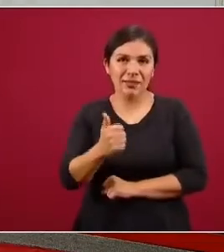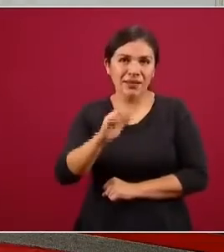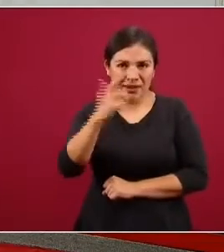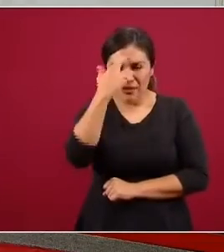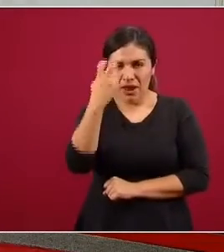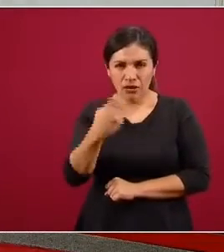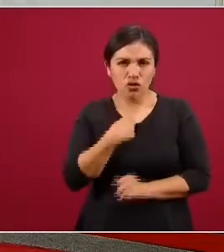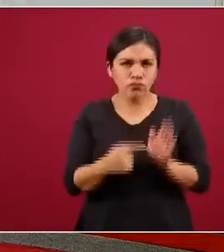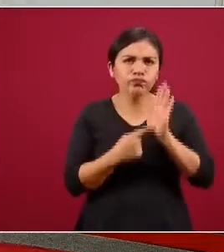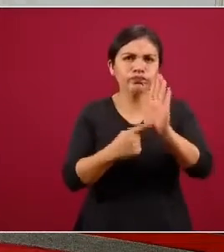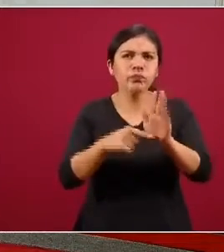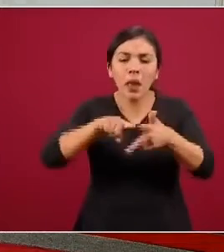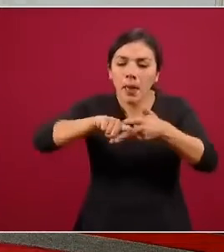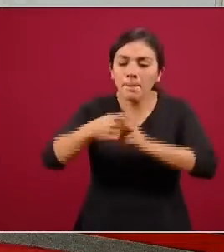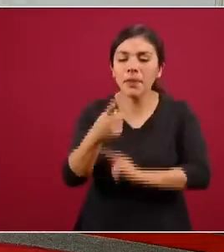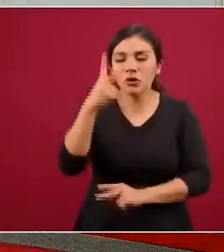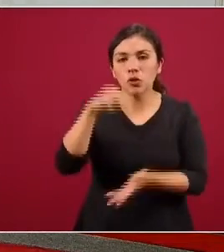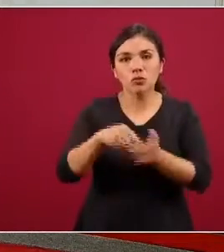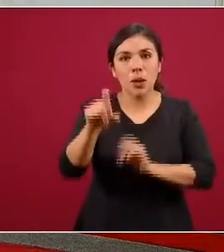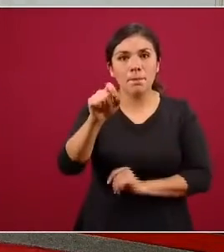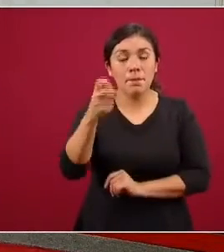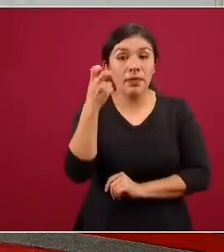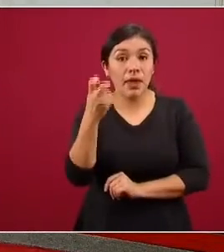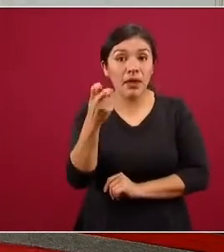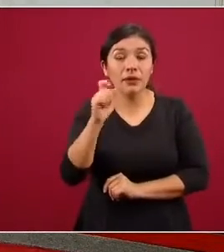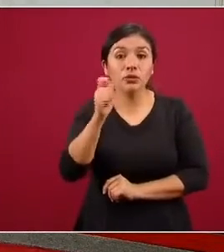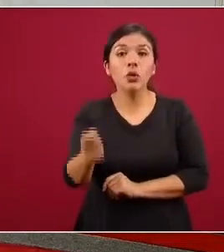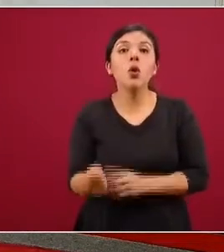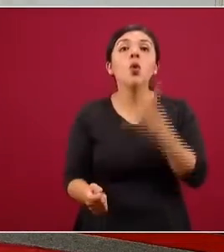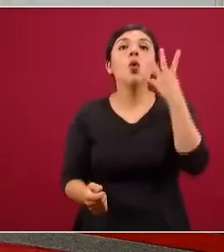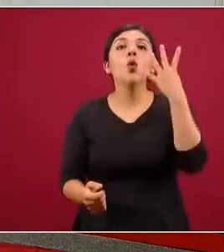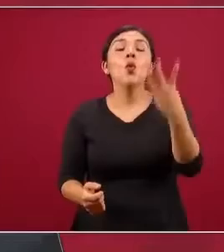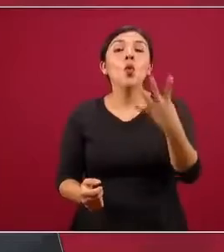que empezó 2020, porque es una de las 4